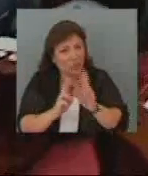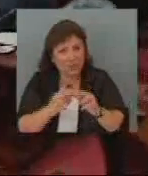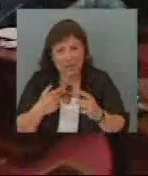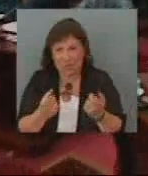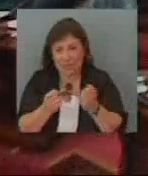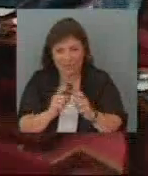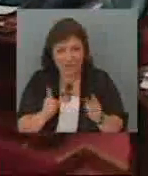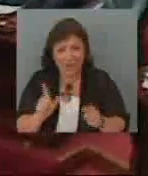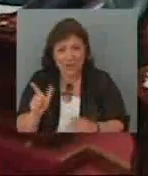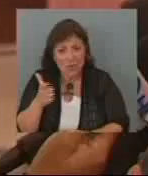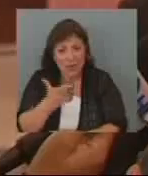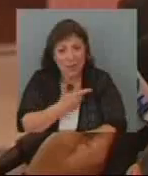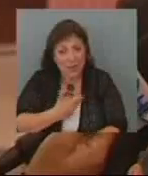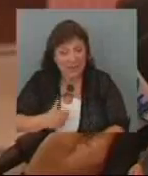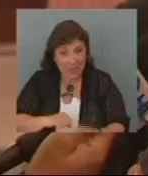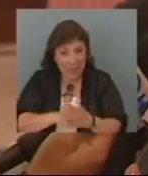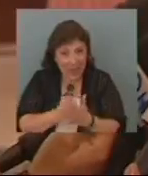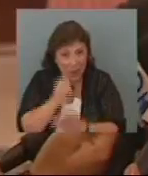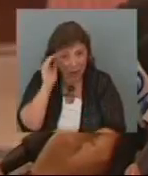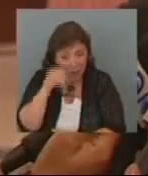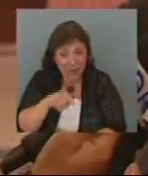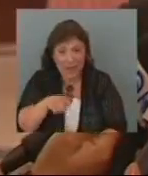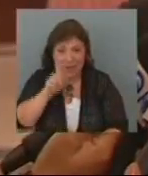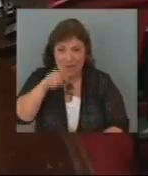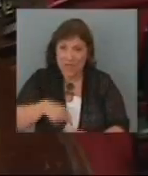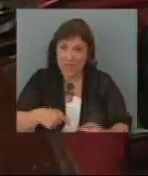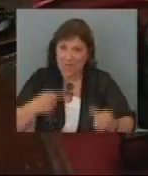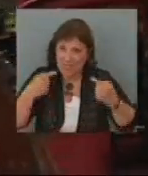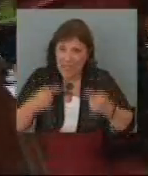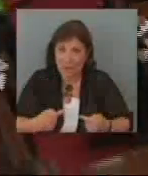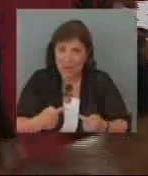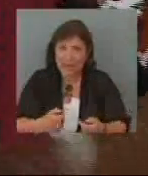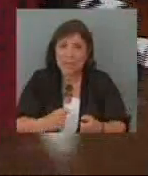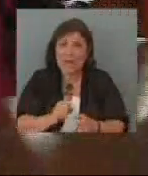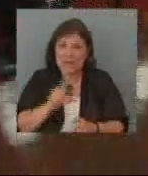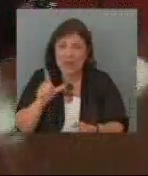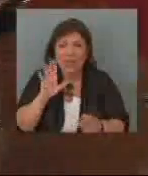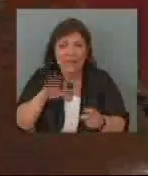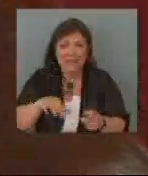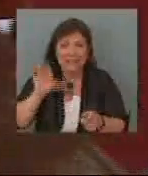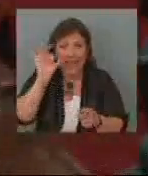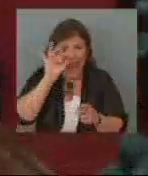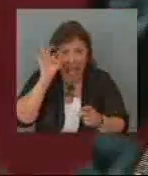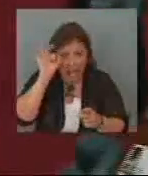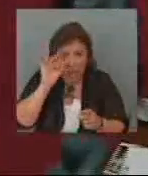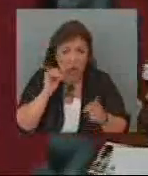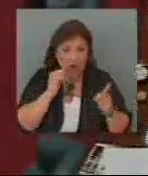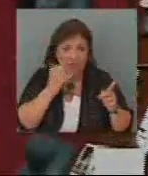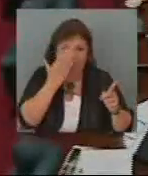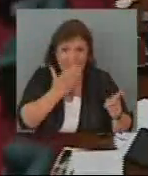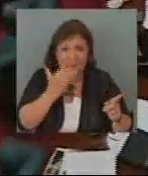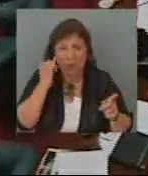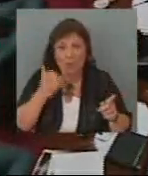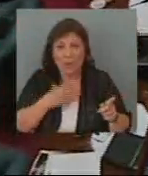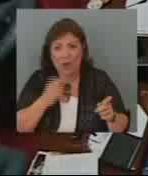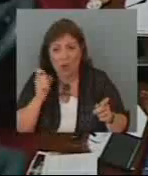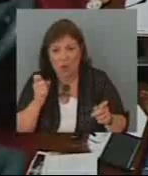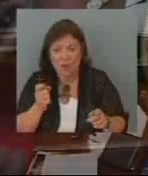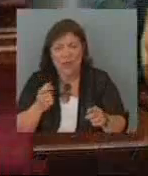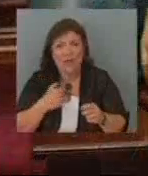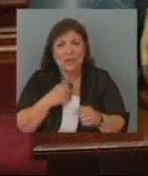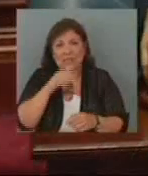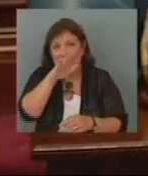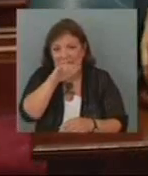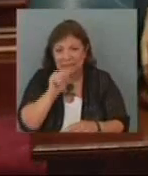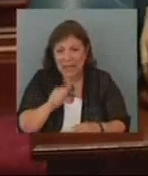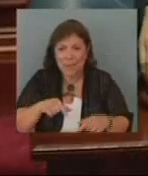La ausencia del presidente del Banco República generó un debate particular entre senadores de la oposición y del oficialismo. La oposición ha citado